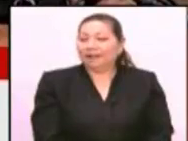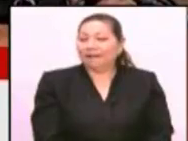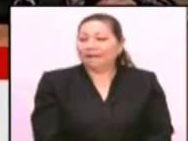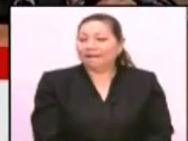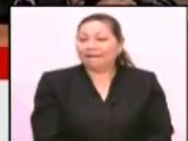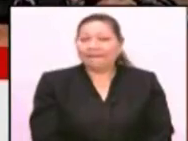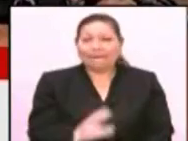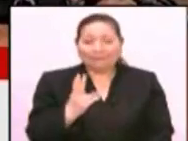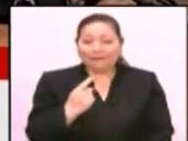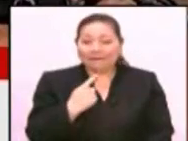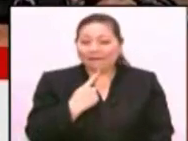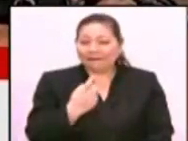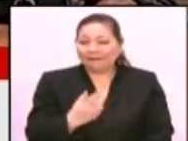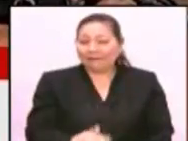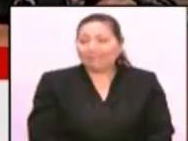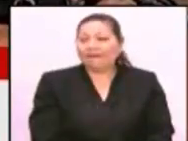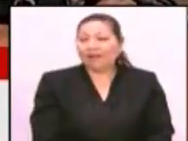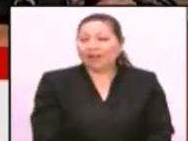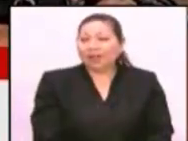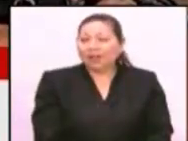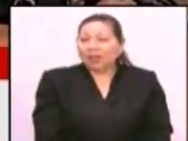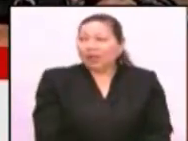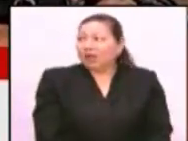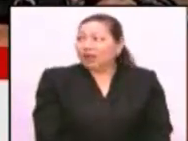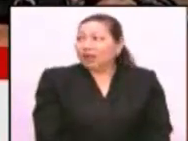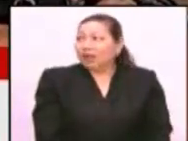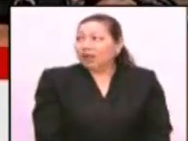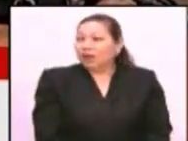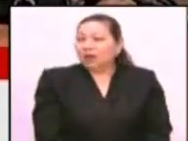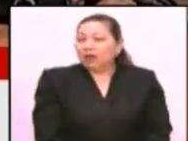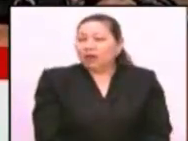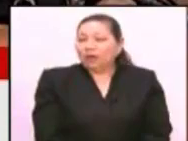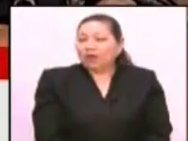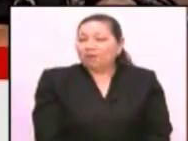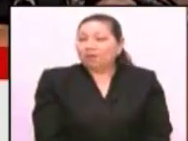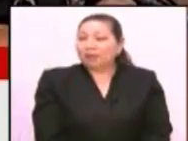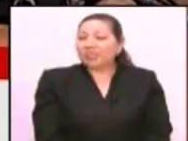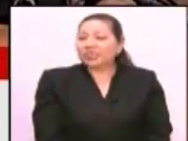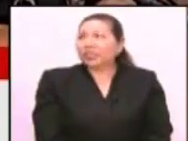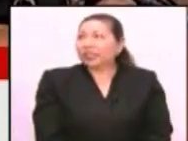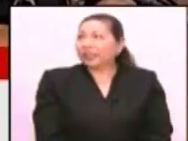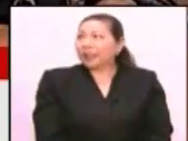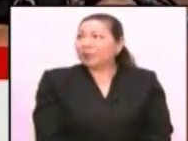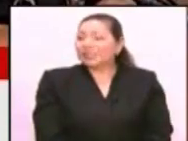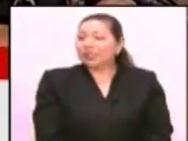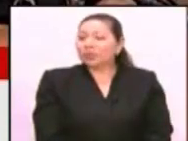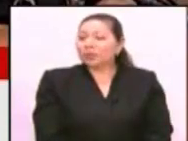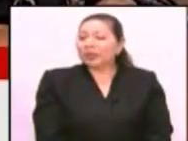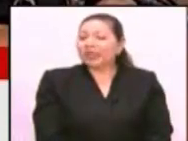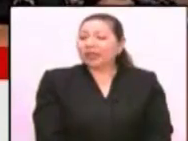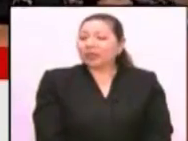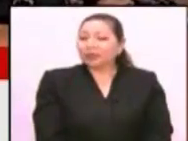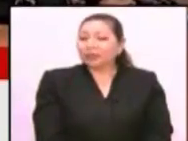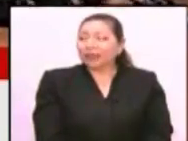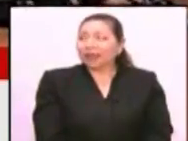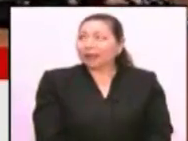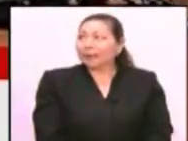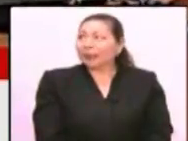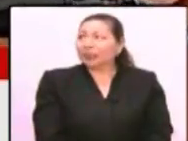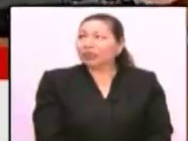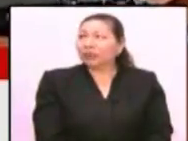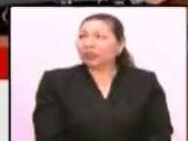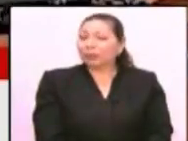se nos vendría en mente sería esa esperanza. Tal vez ese pensamiento lo tiene el común denominador de las